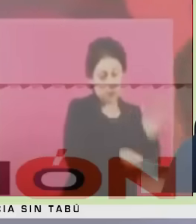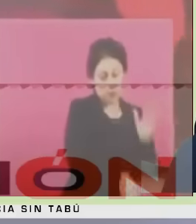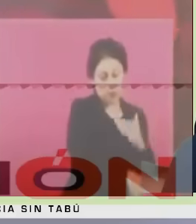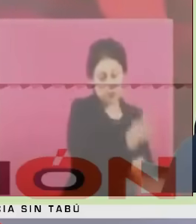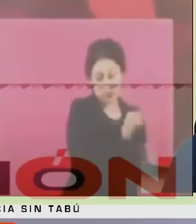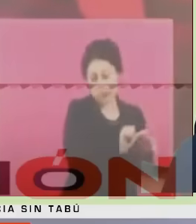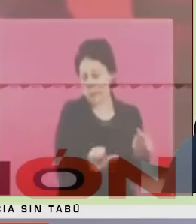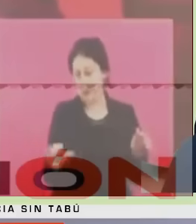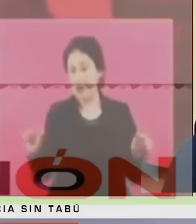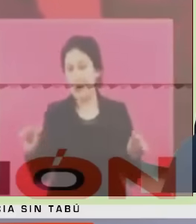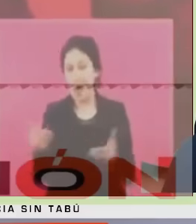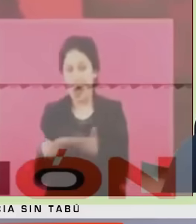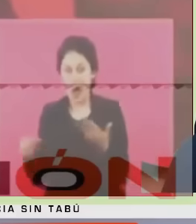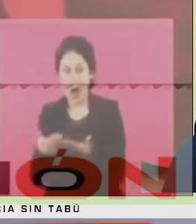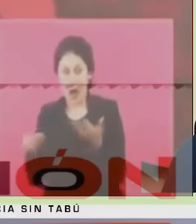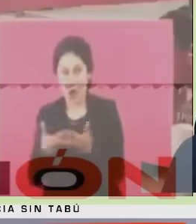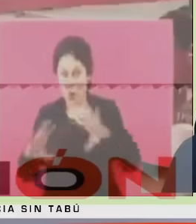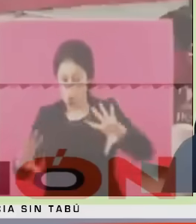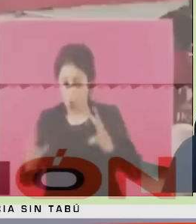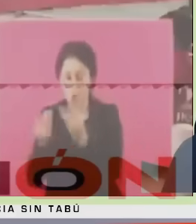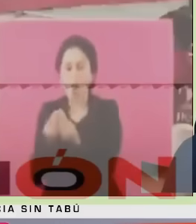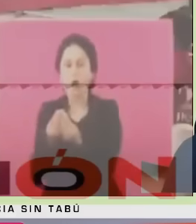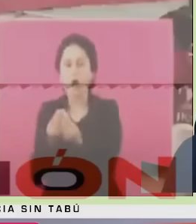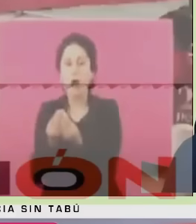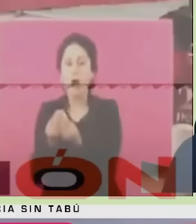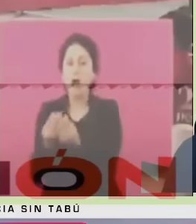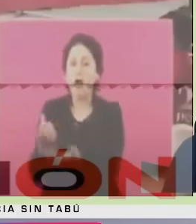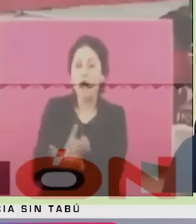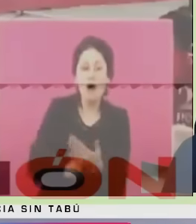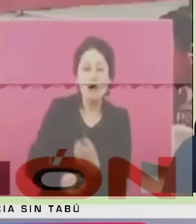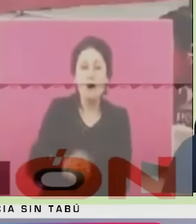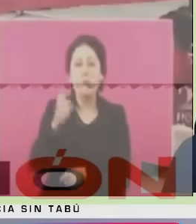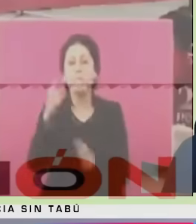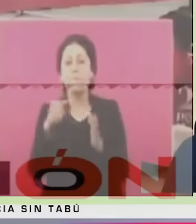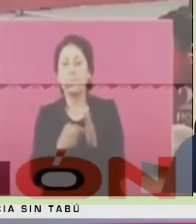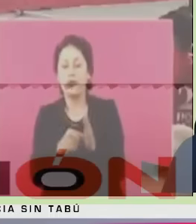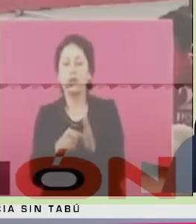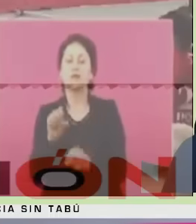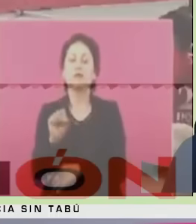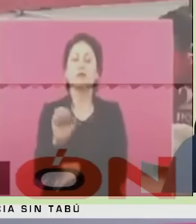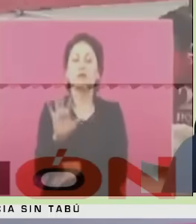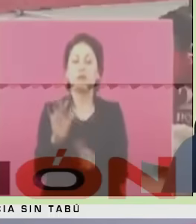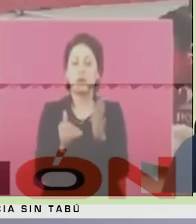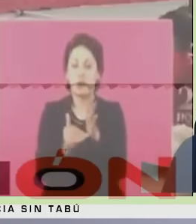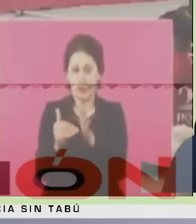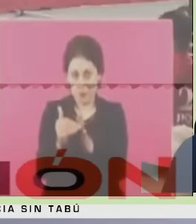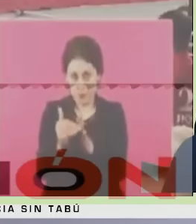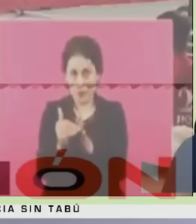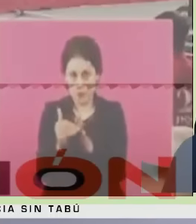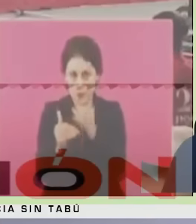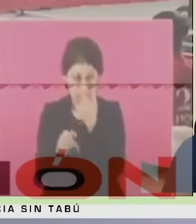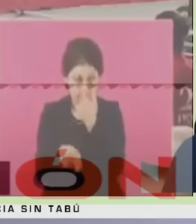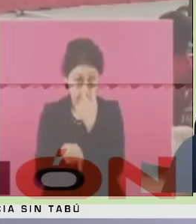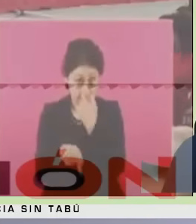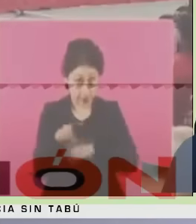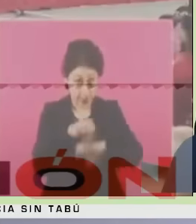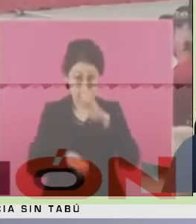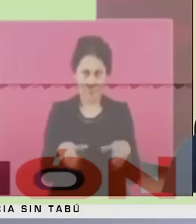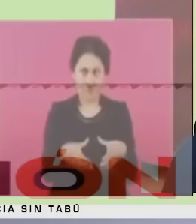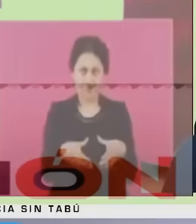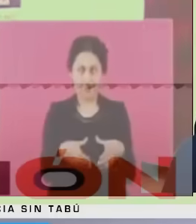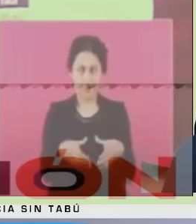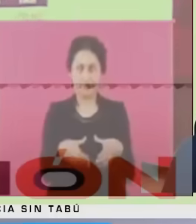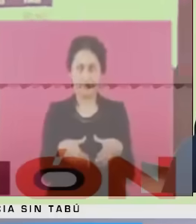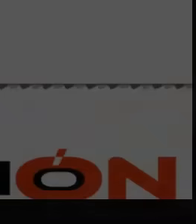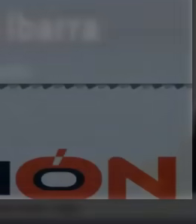Entonces, la realidad es que la mayoría ciudadana apoya al presidente y apoya la transformación, y eso lo dicen todas